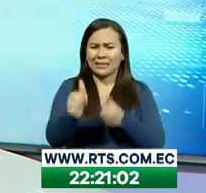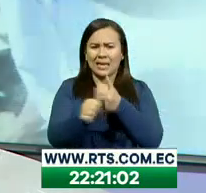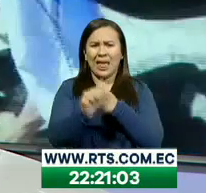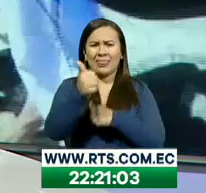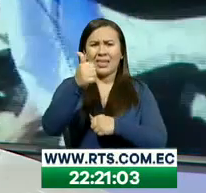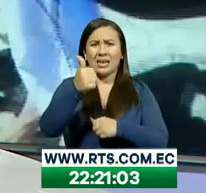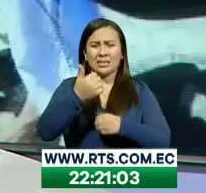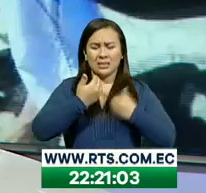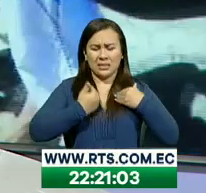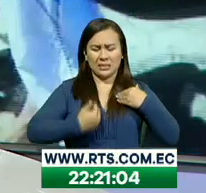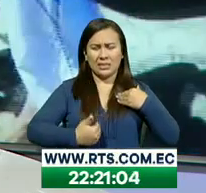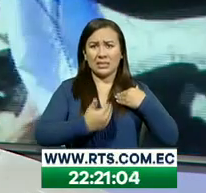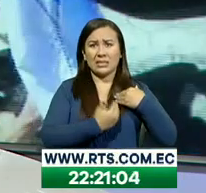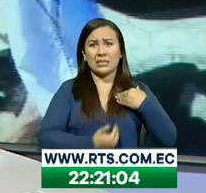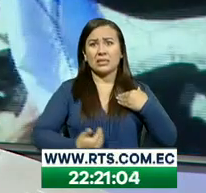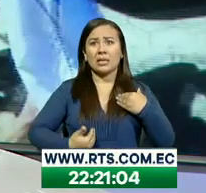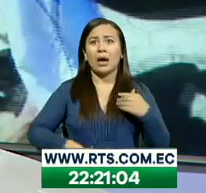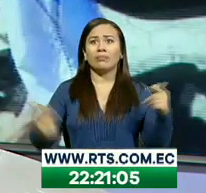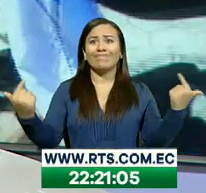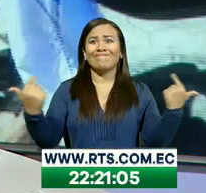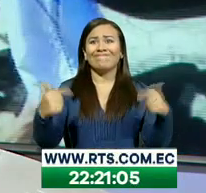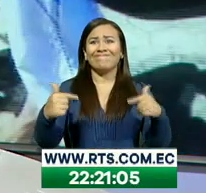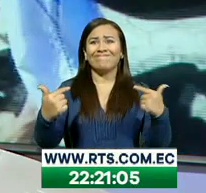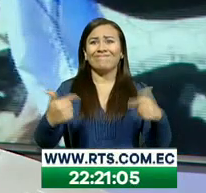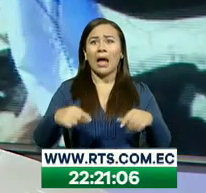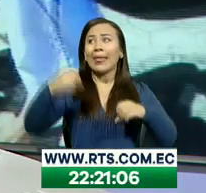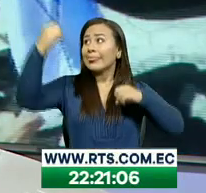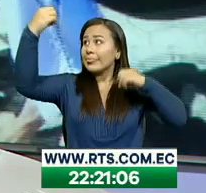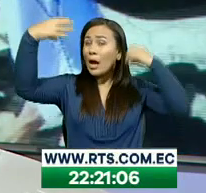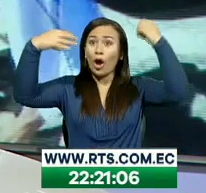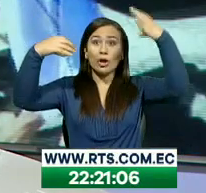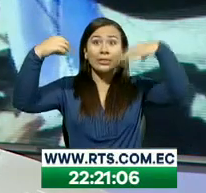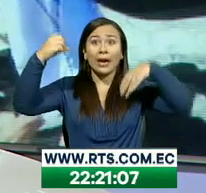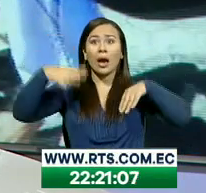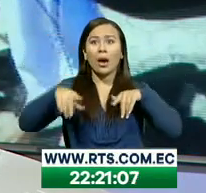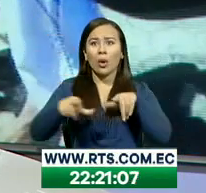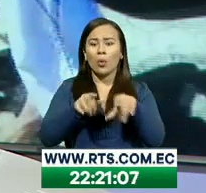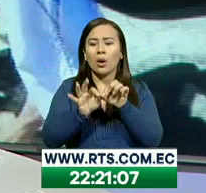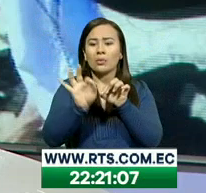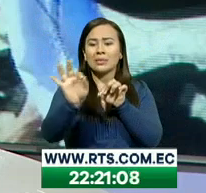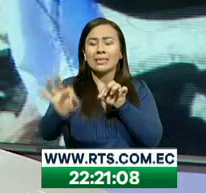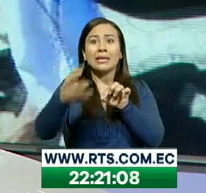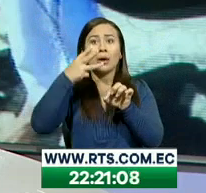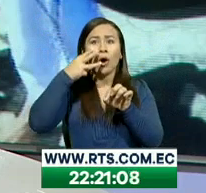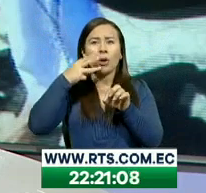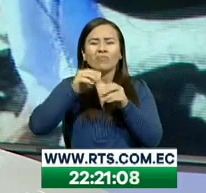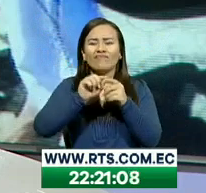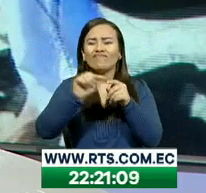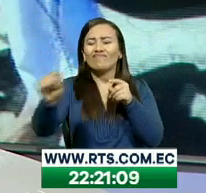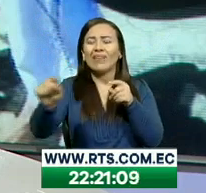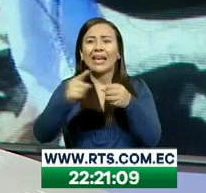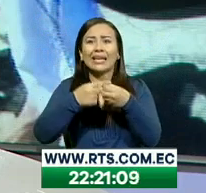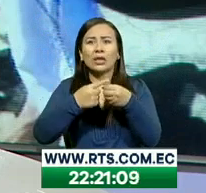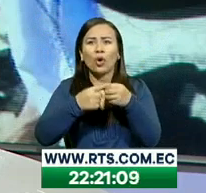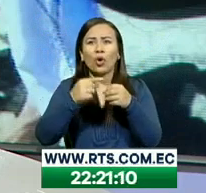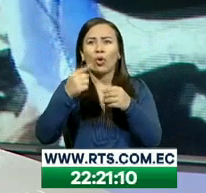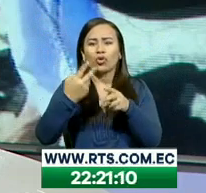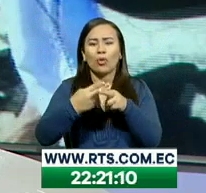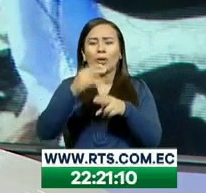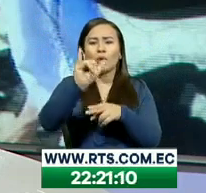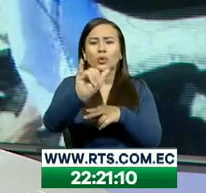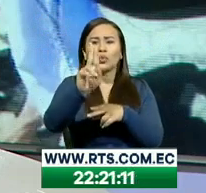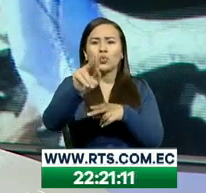10 puñaladas durante una riña registrada en una discoteca en la parroquia Yuriquía, al oriente de Quito. Agentes de la